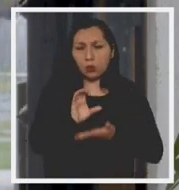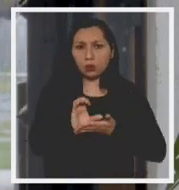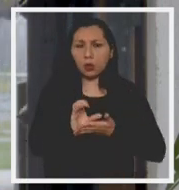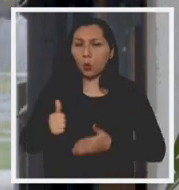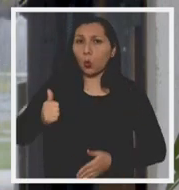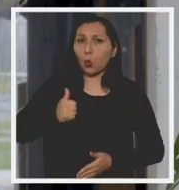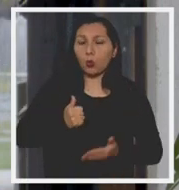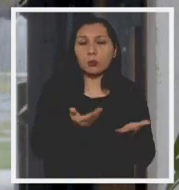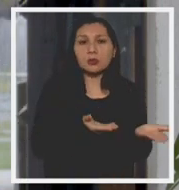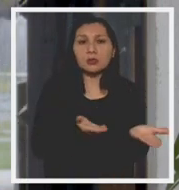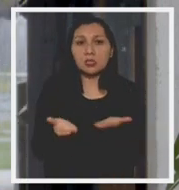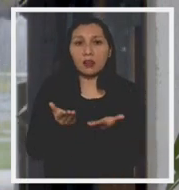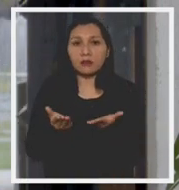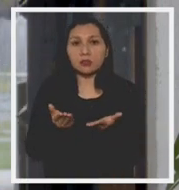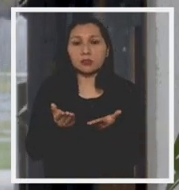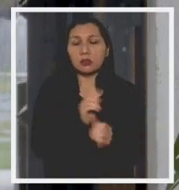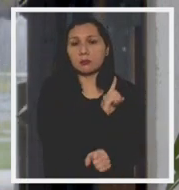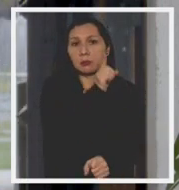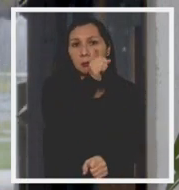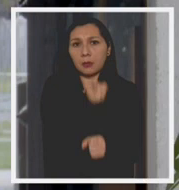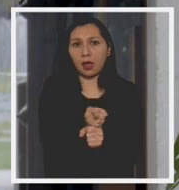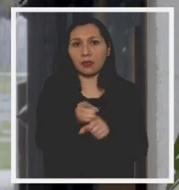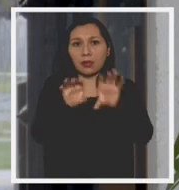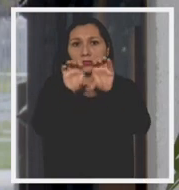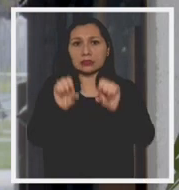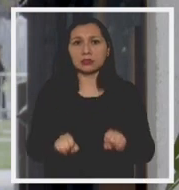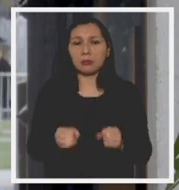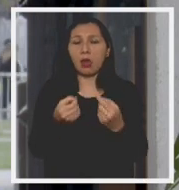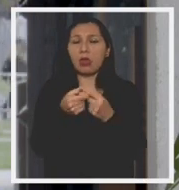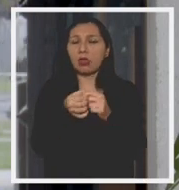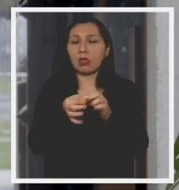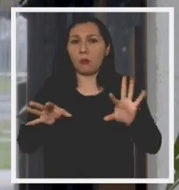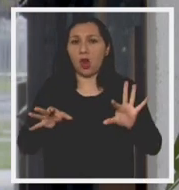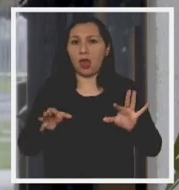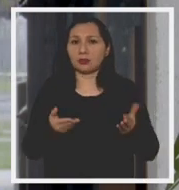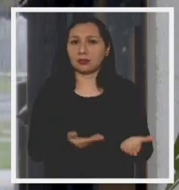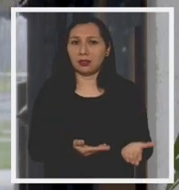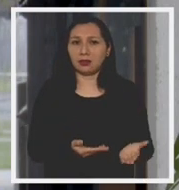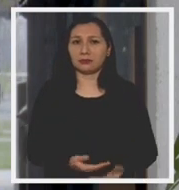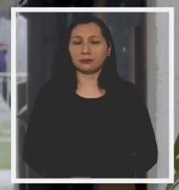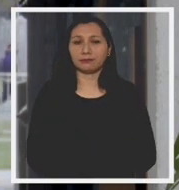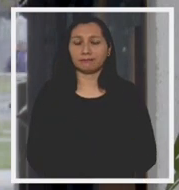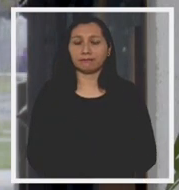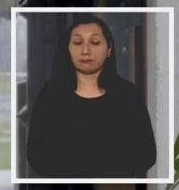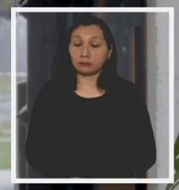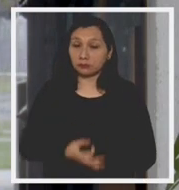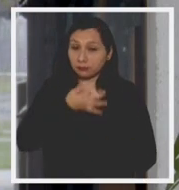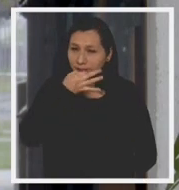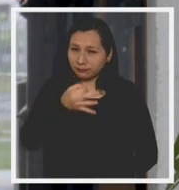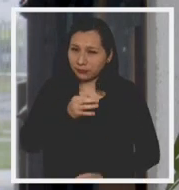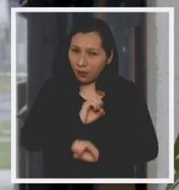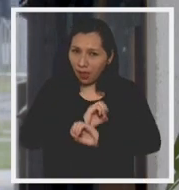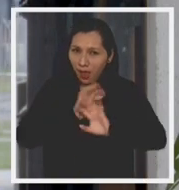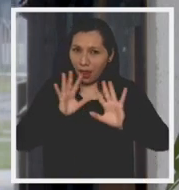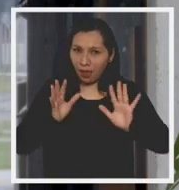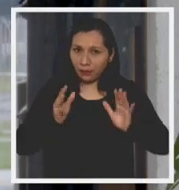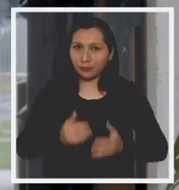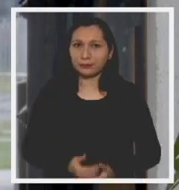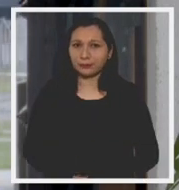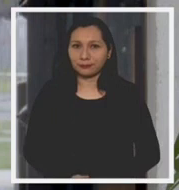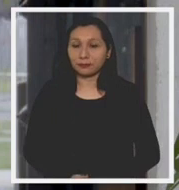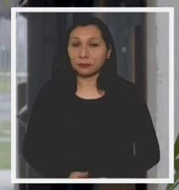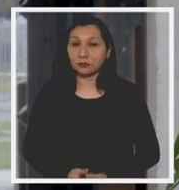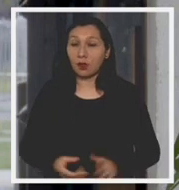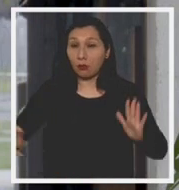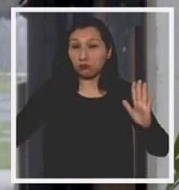están cumpliendo un servicio que les encomienda el sistema democrático. Para ser claro,